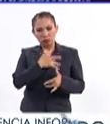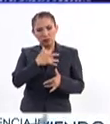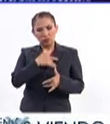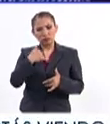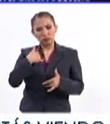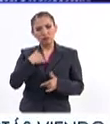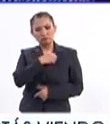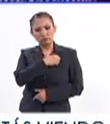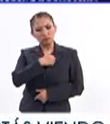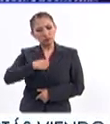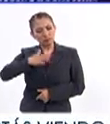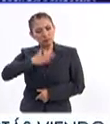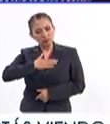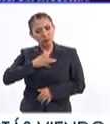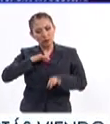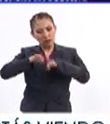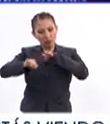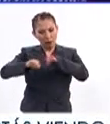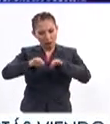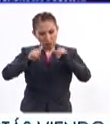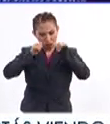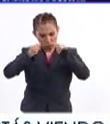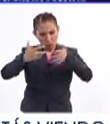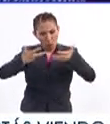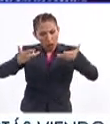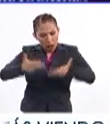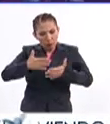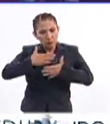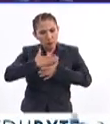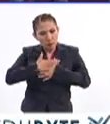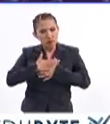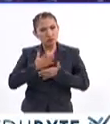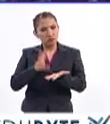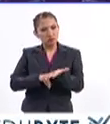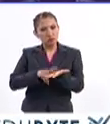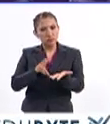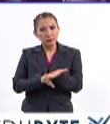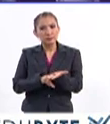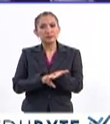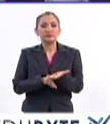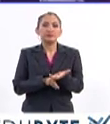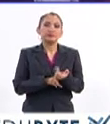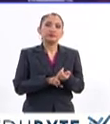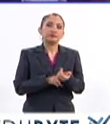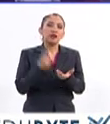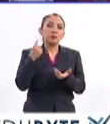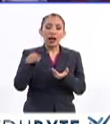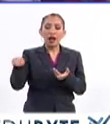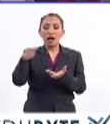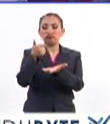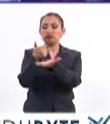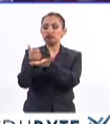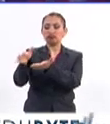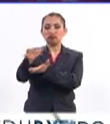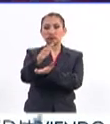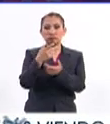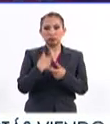sentían comprometidas con sus actividades para la sociedad,